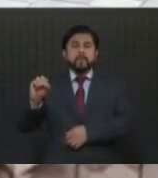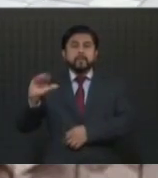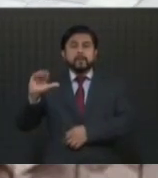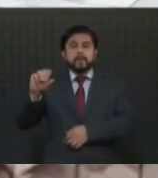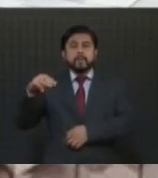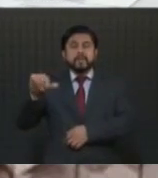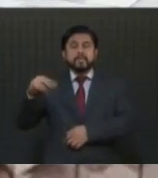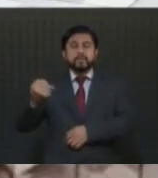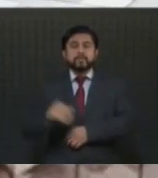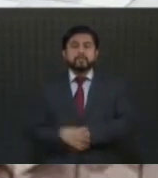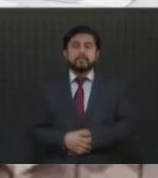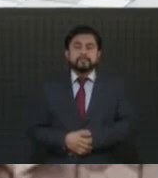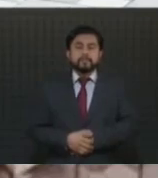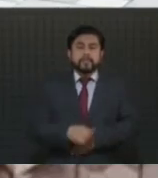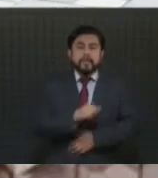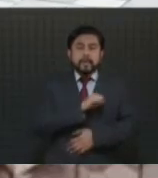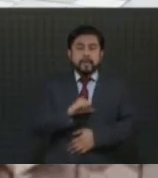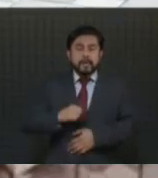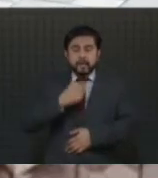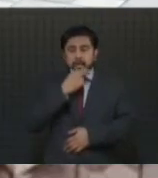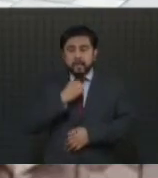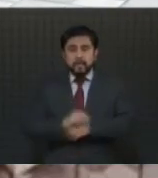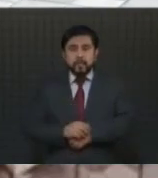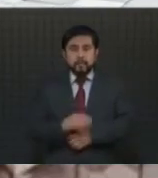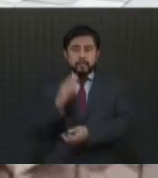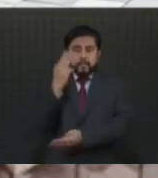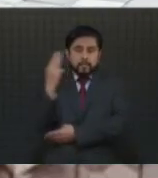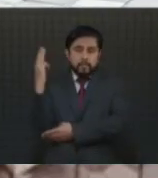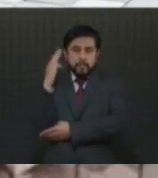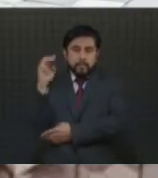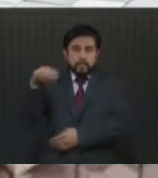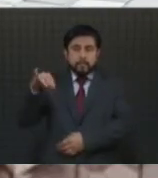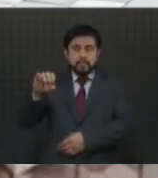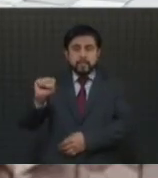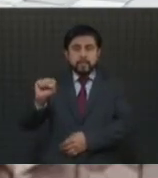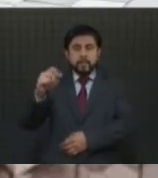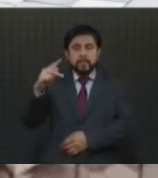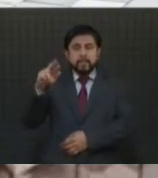El alcalde de Milpalta, señor Misael Pérez Cruz.